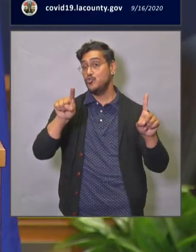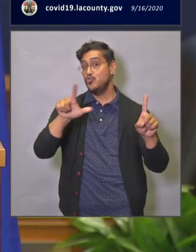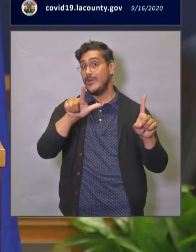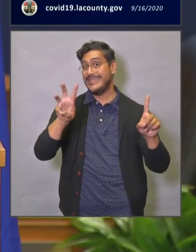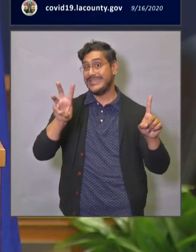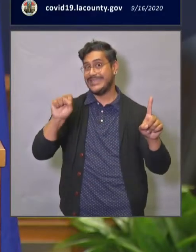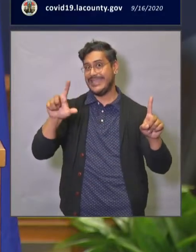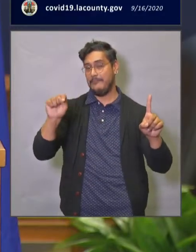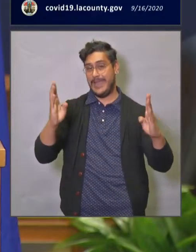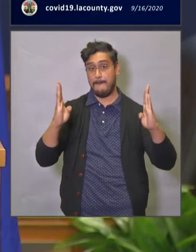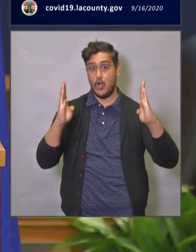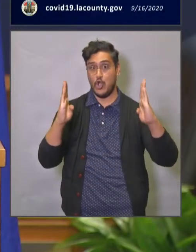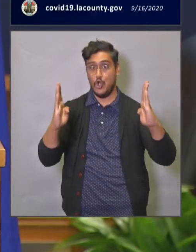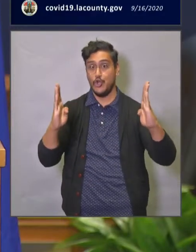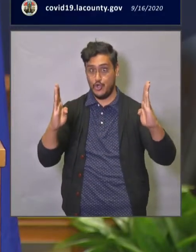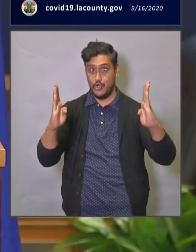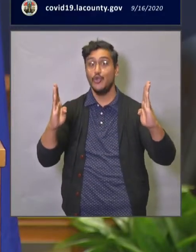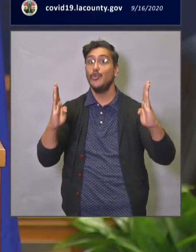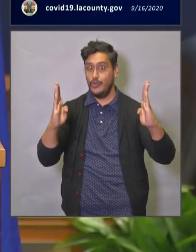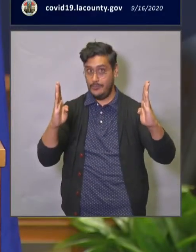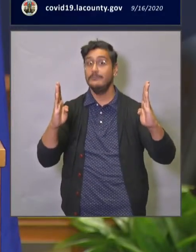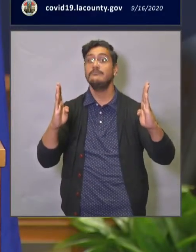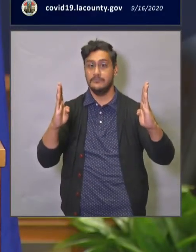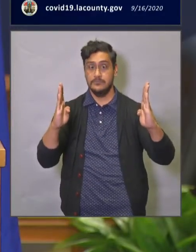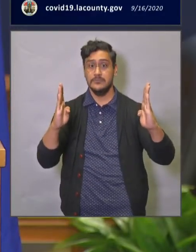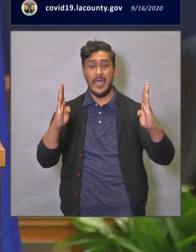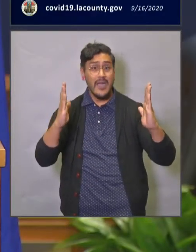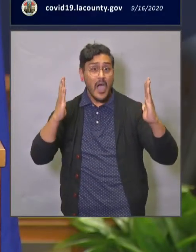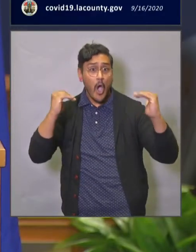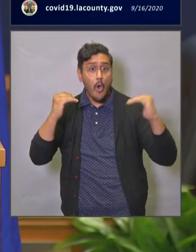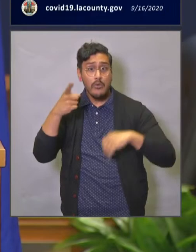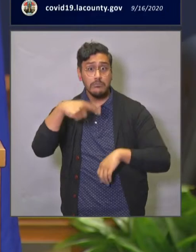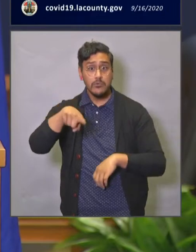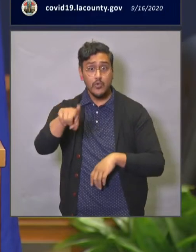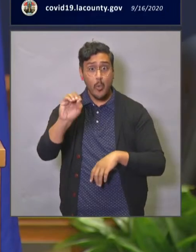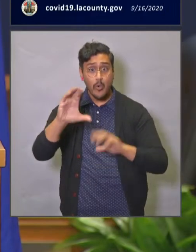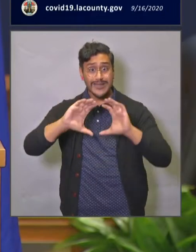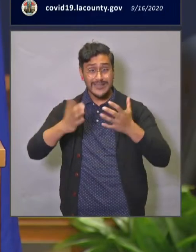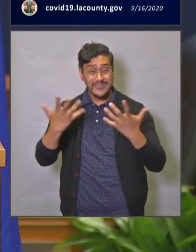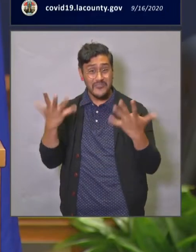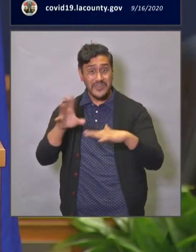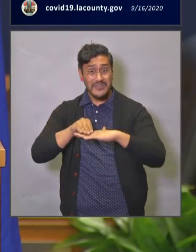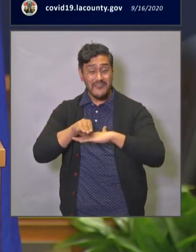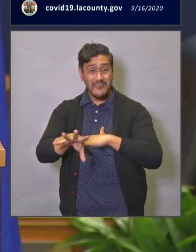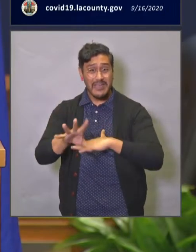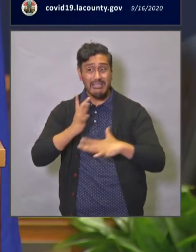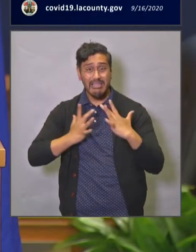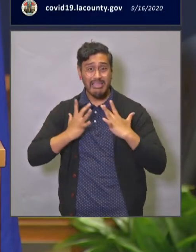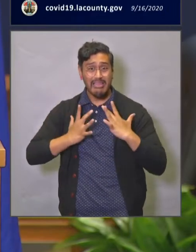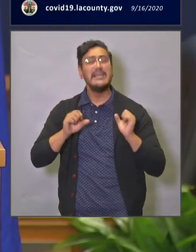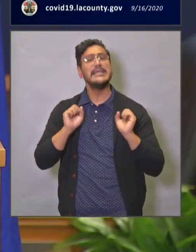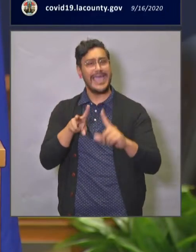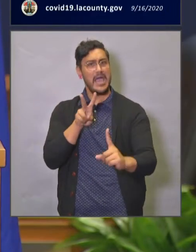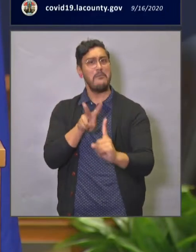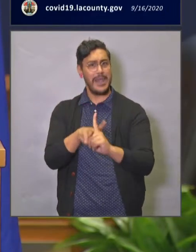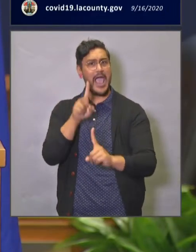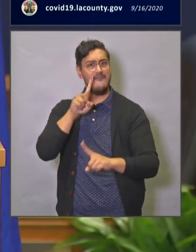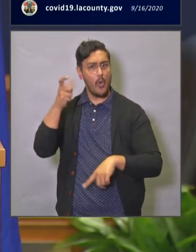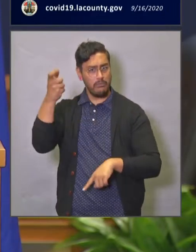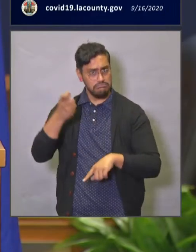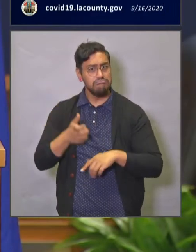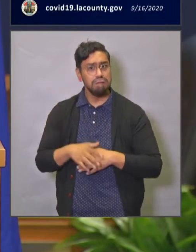septiembre. Esperamos que organizaciones que han sido impactados por el virus puedan aplicar para estas becas.